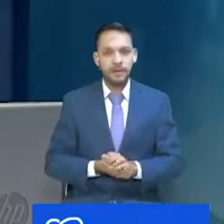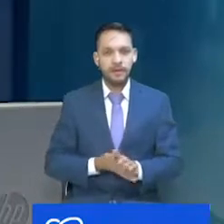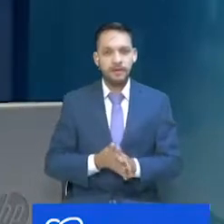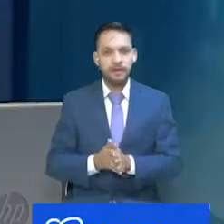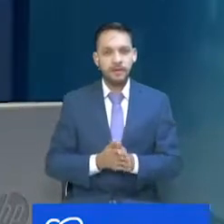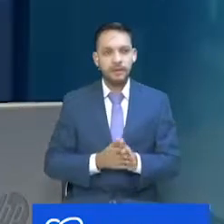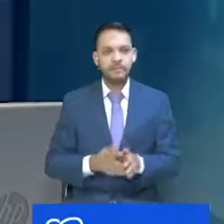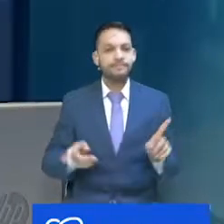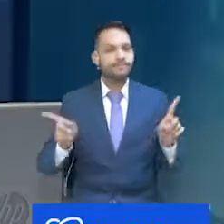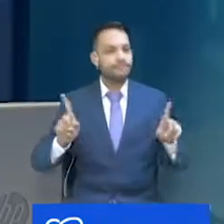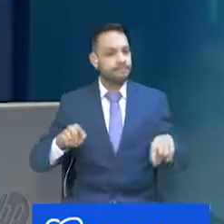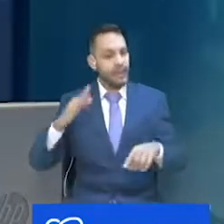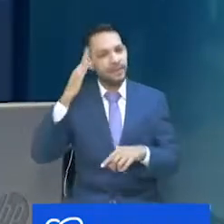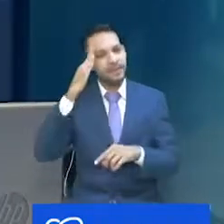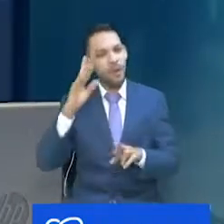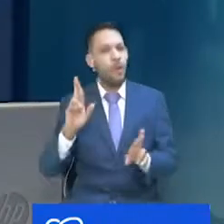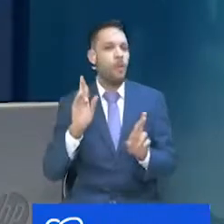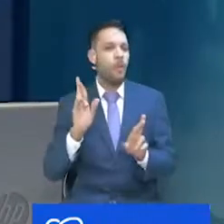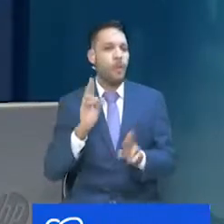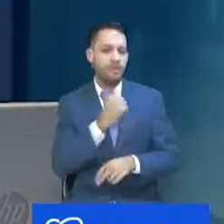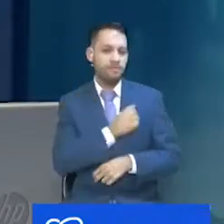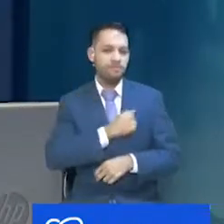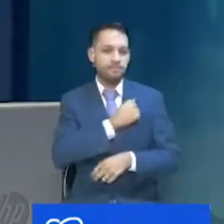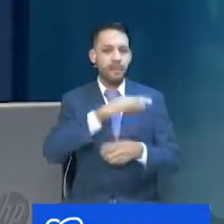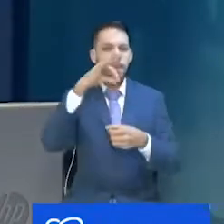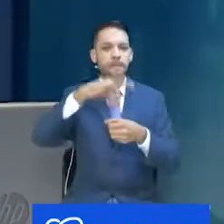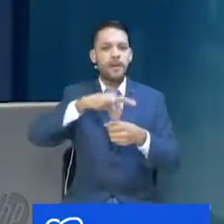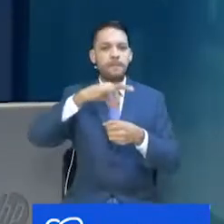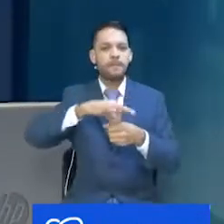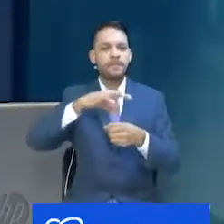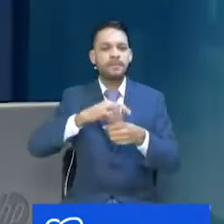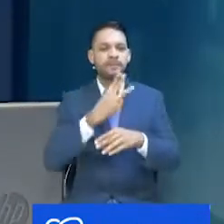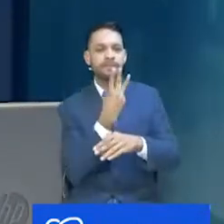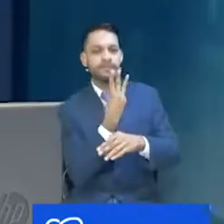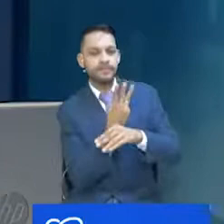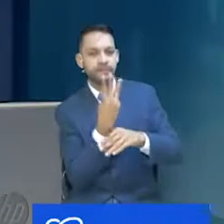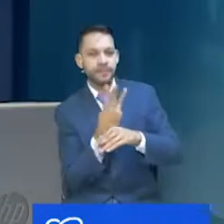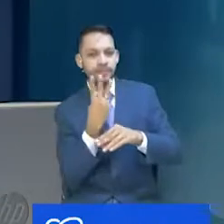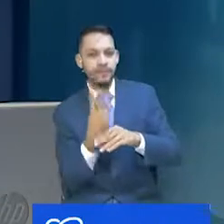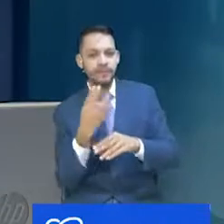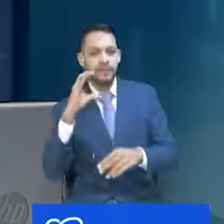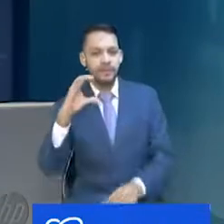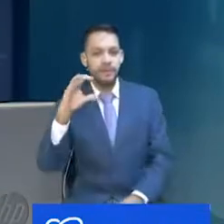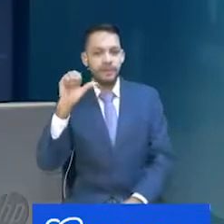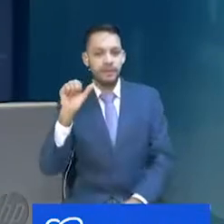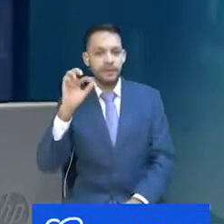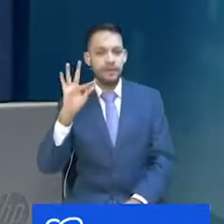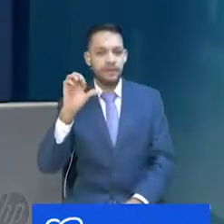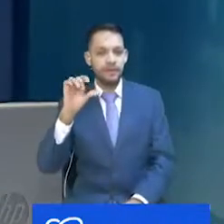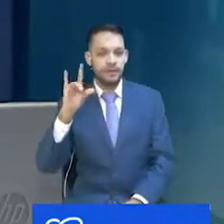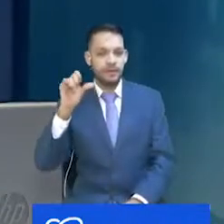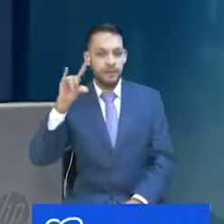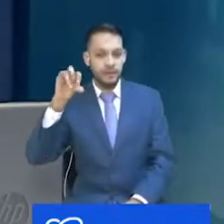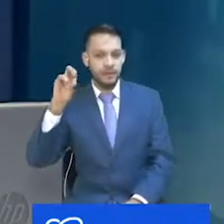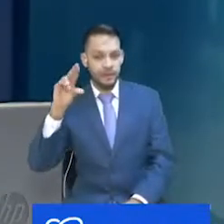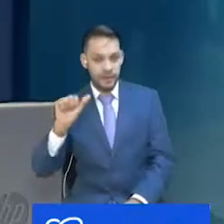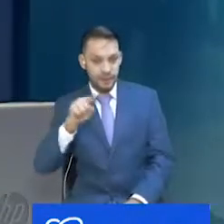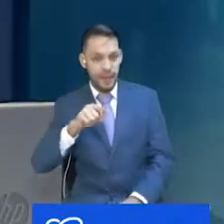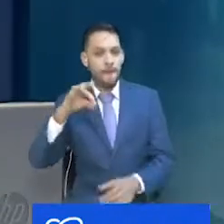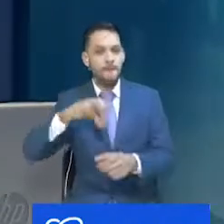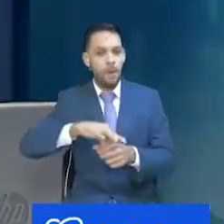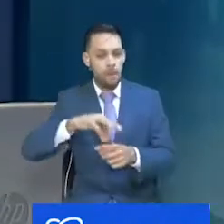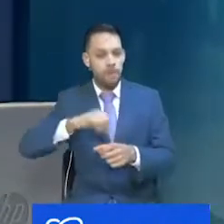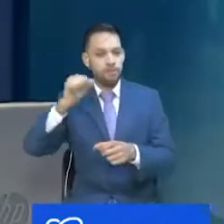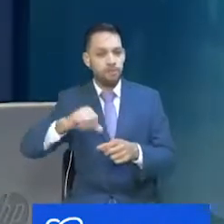ya saben esperamos su votación en triple o punto premios com para el noticiero telecafé noticias la ciudad armenia